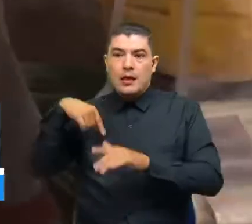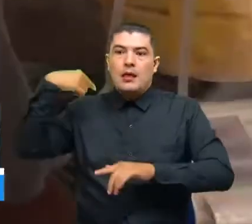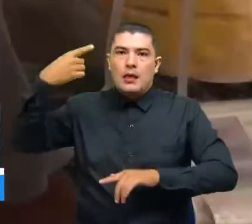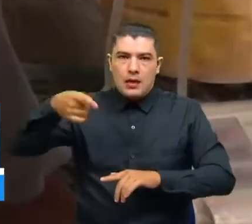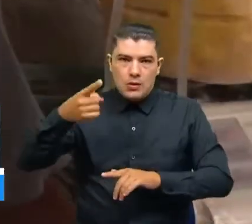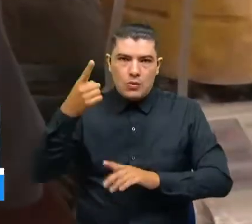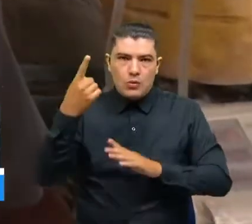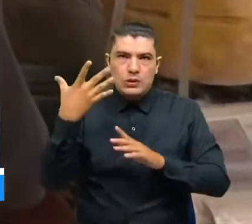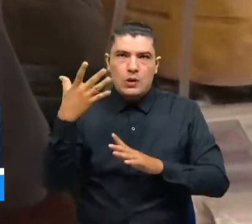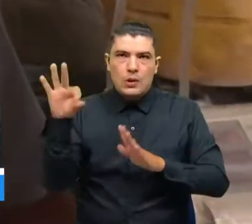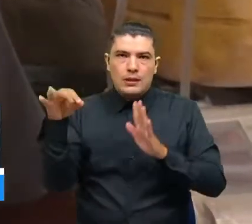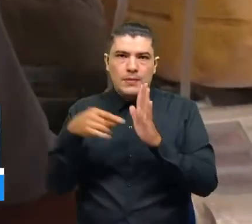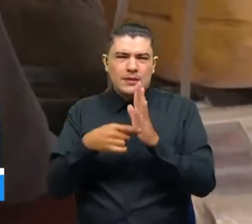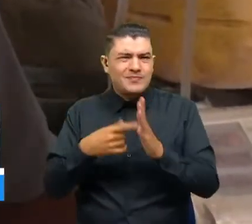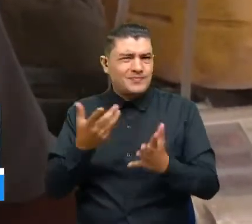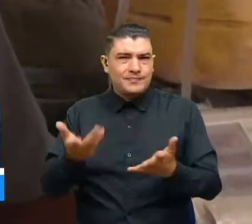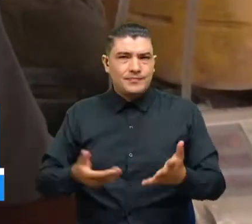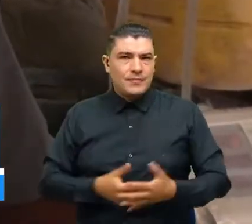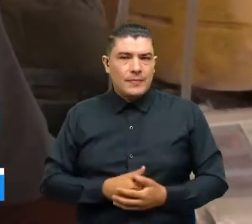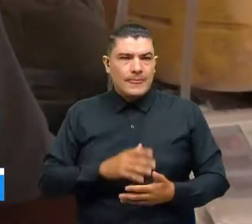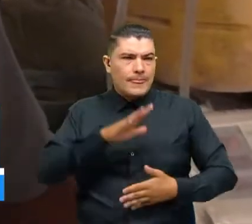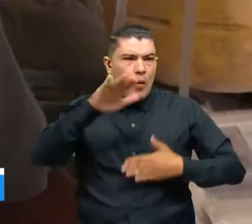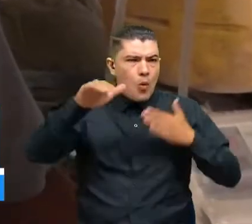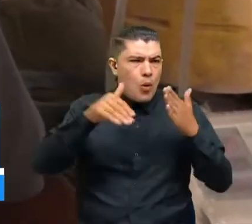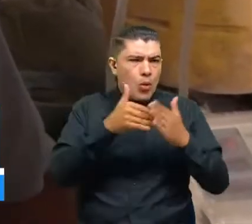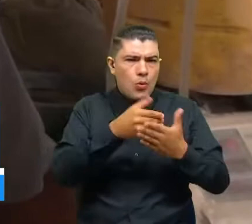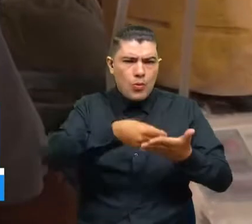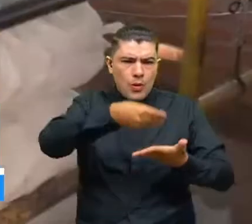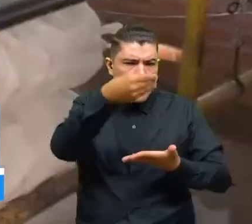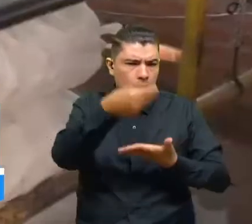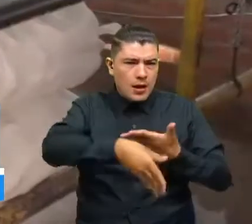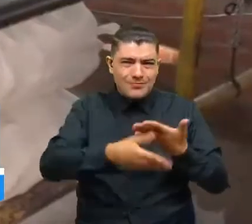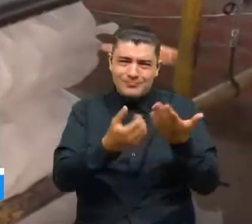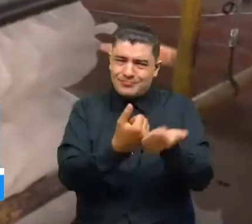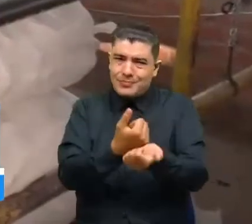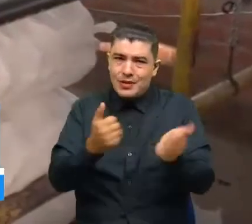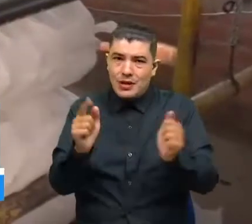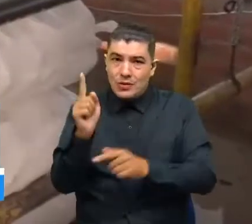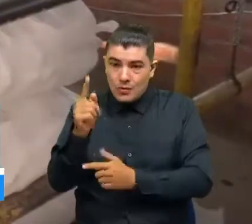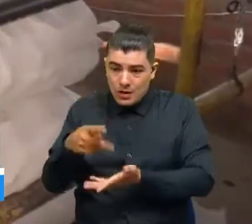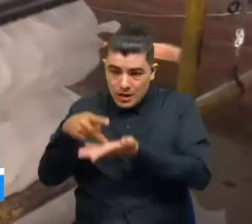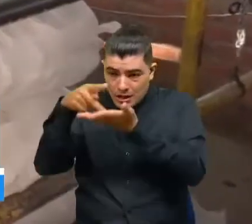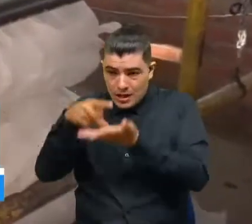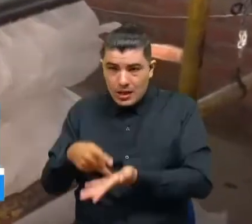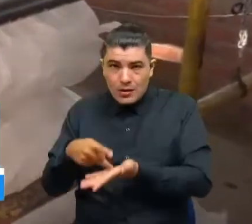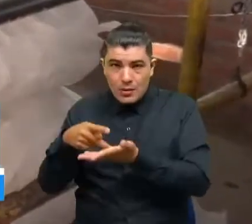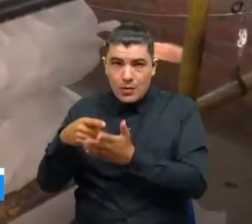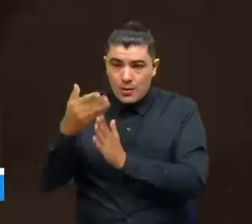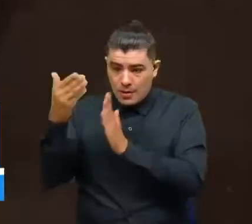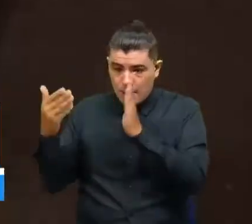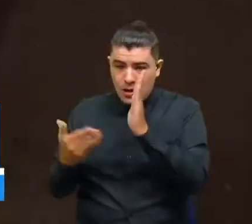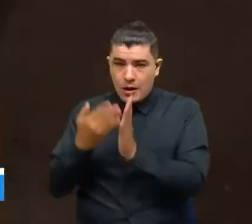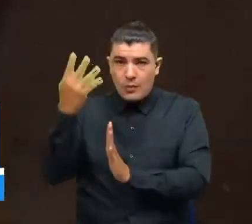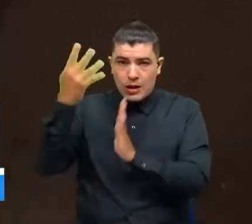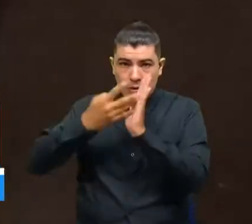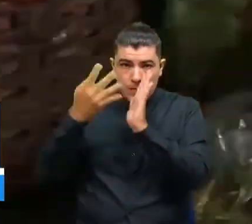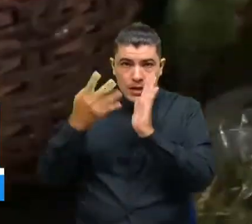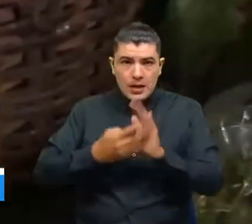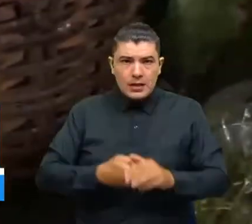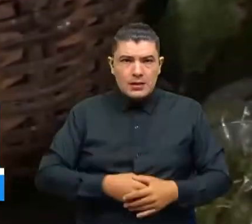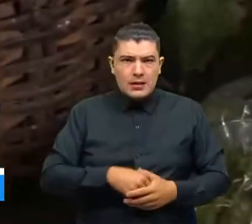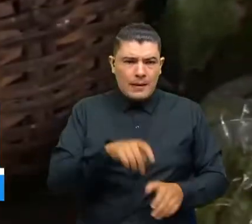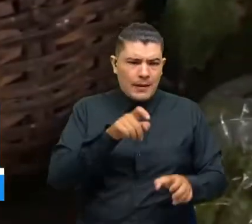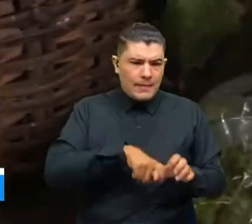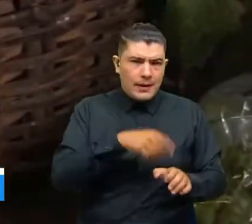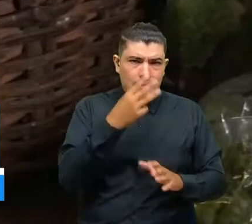todo carísimo por encima de las nubes es posible que quiere para que 14 mil pesos de ayuda tranquila para más de 5